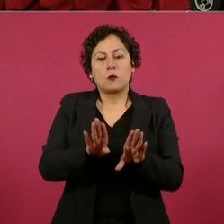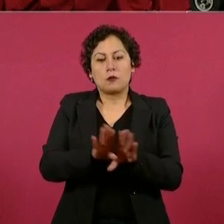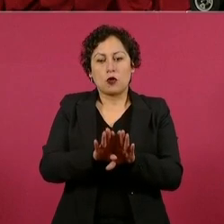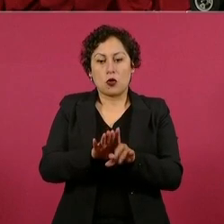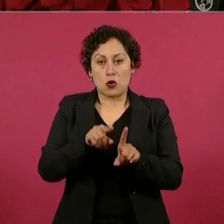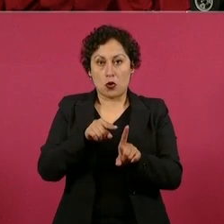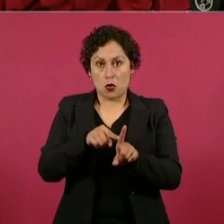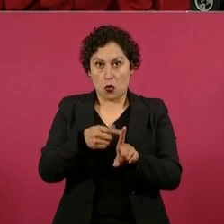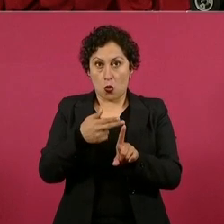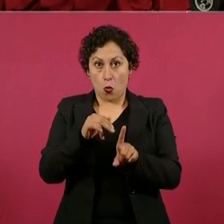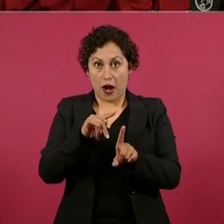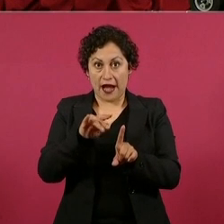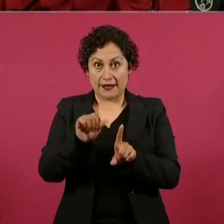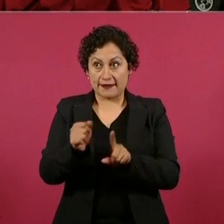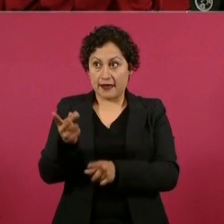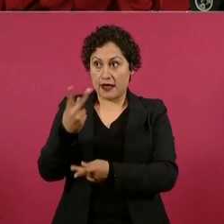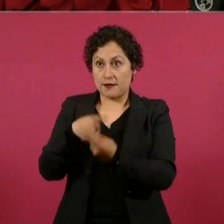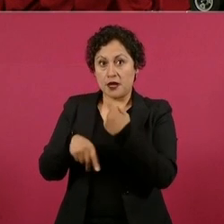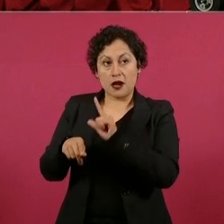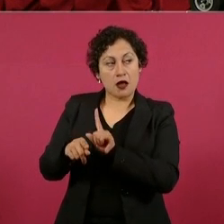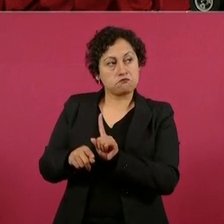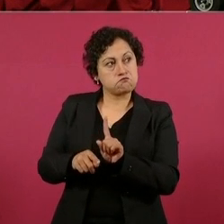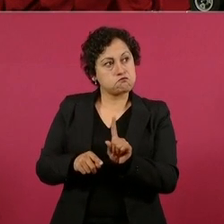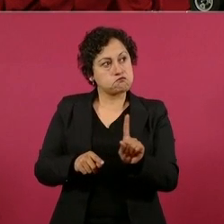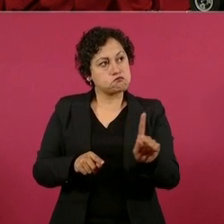Huerta a su paso